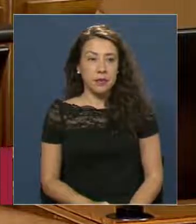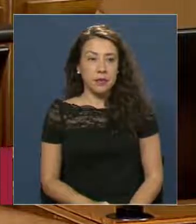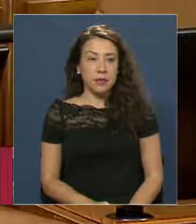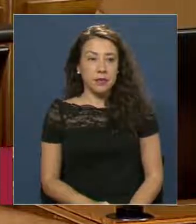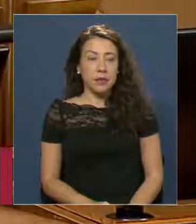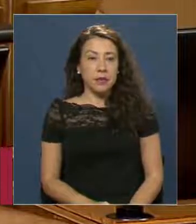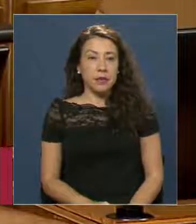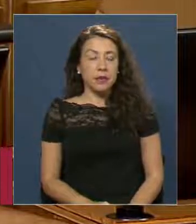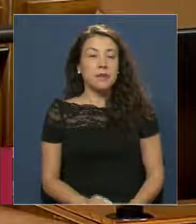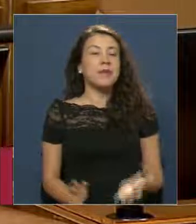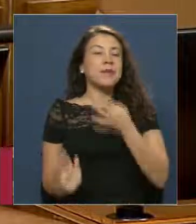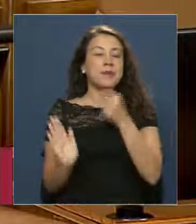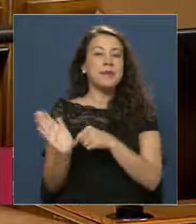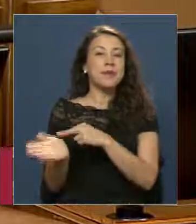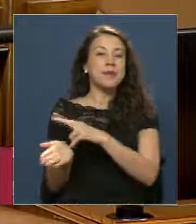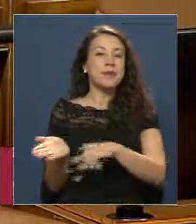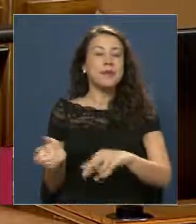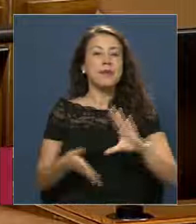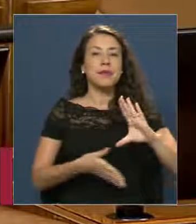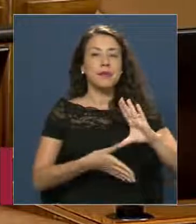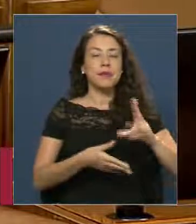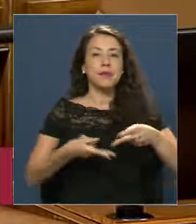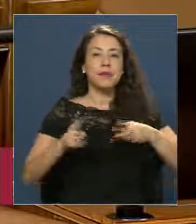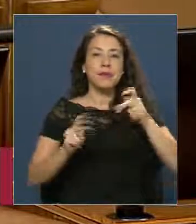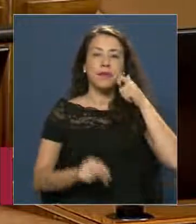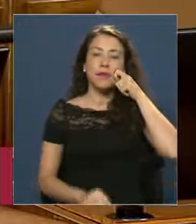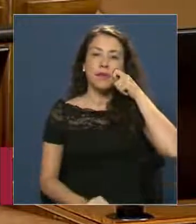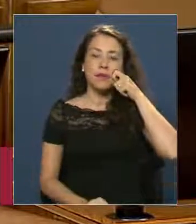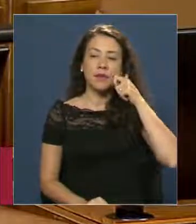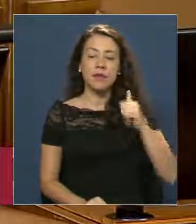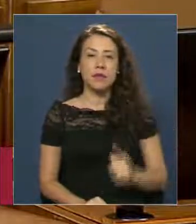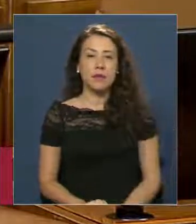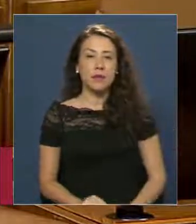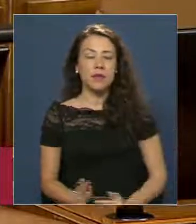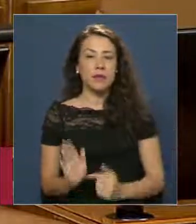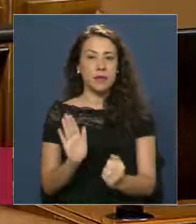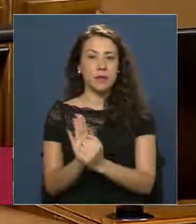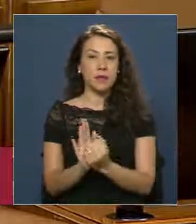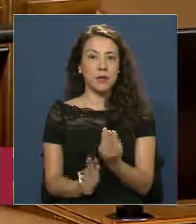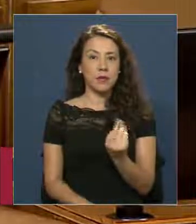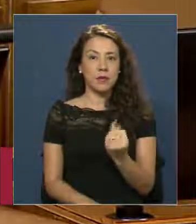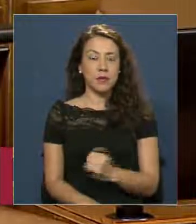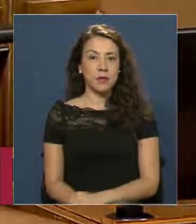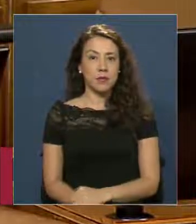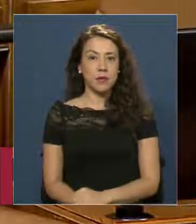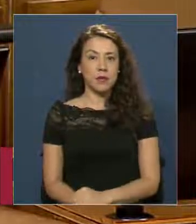¿Qué es lo que dice la Convención Americana de Derechos Humanos en su artículo 13?